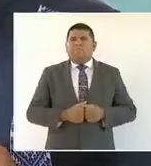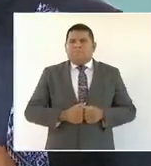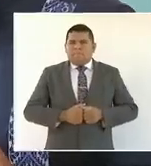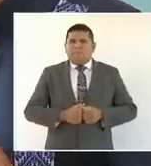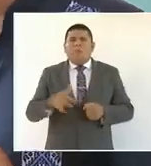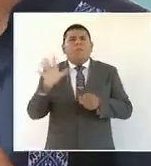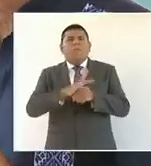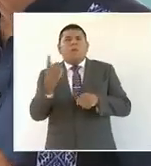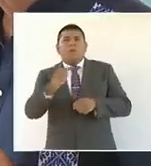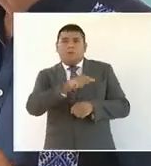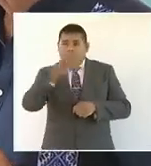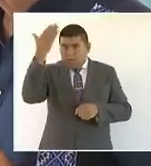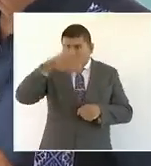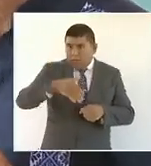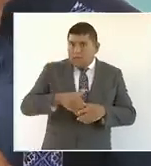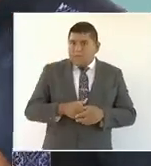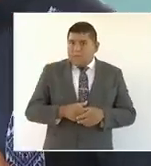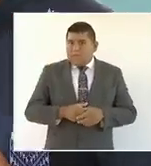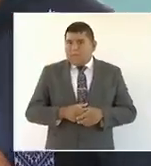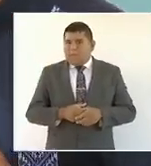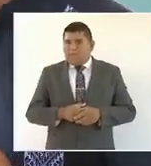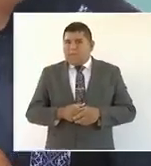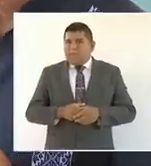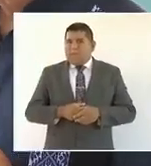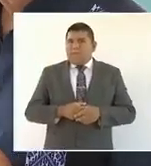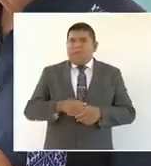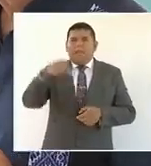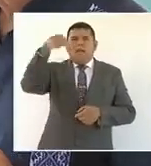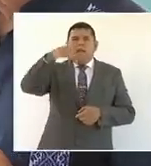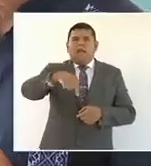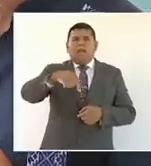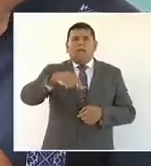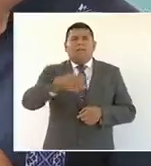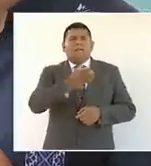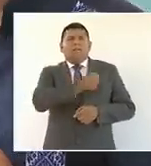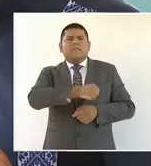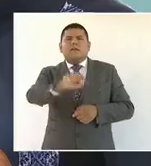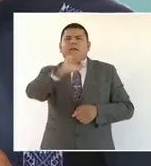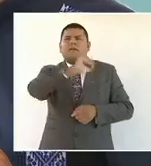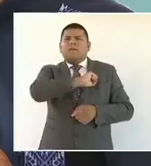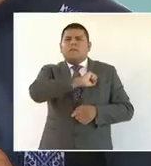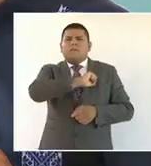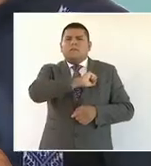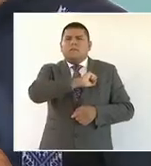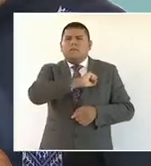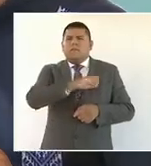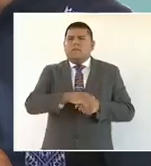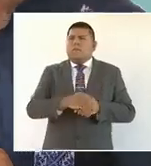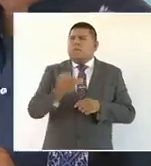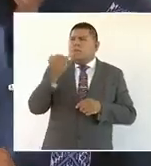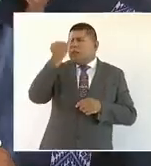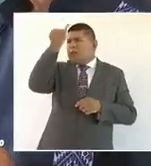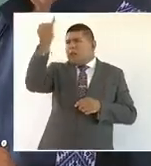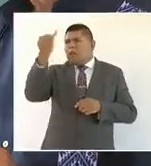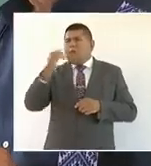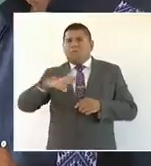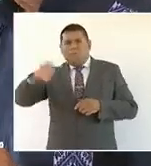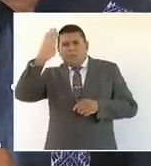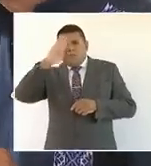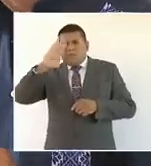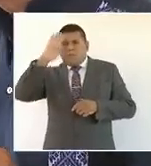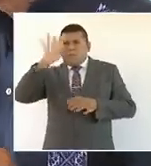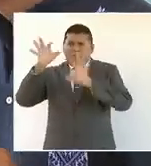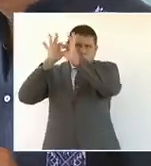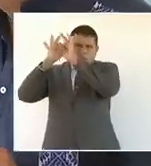¿Saben por qué? Porque la salud no tiene que ver con ideologías.